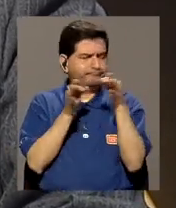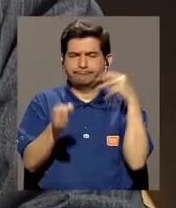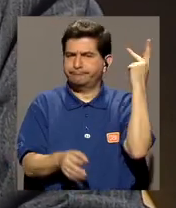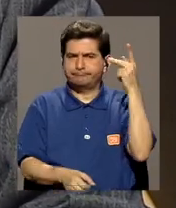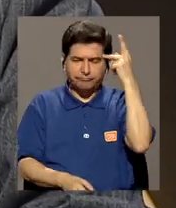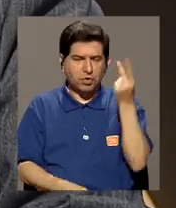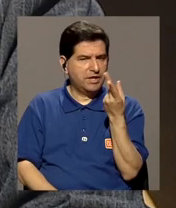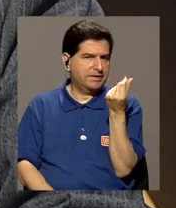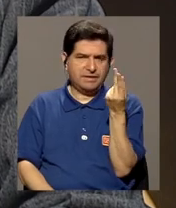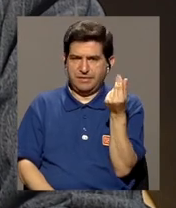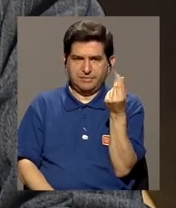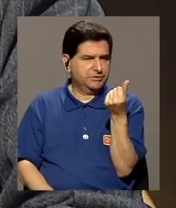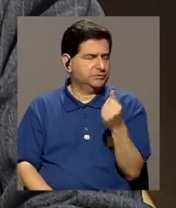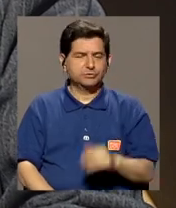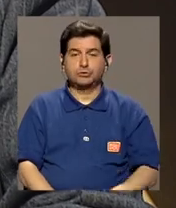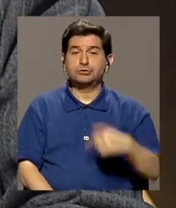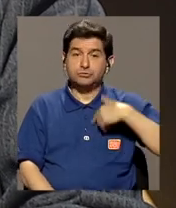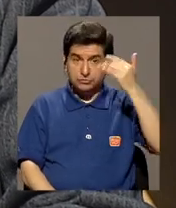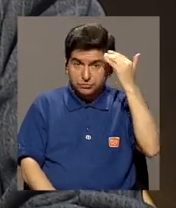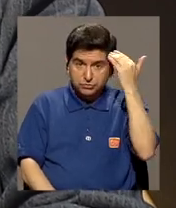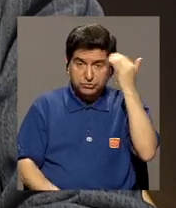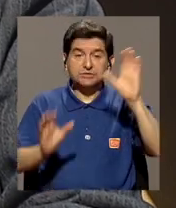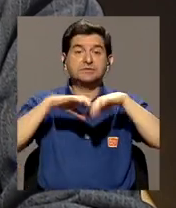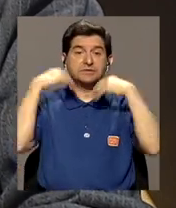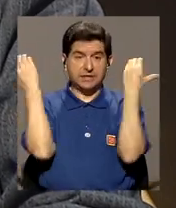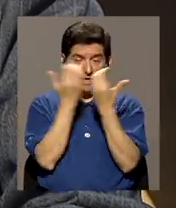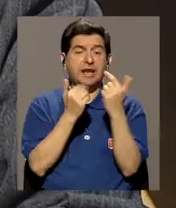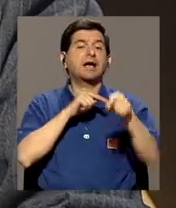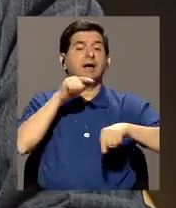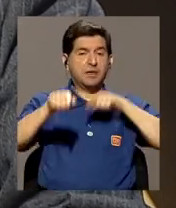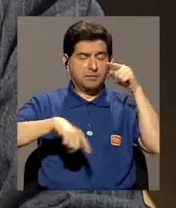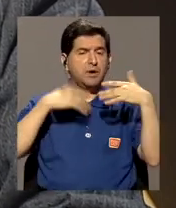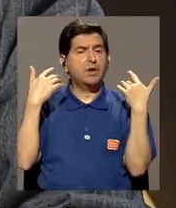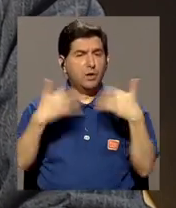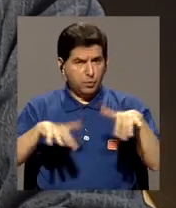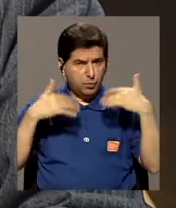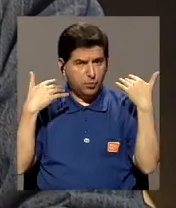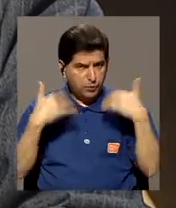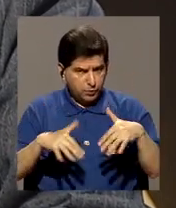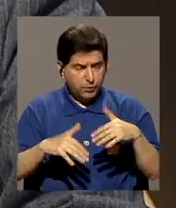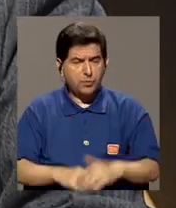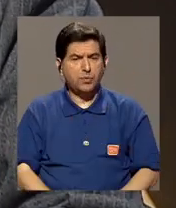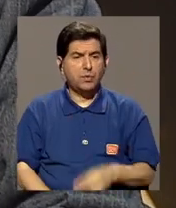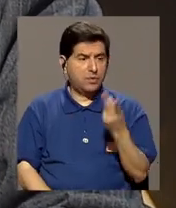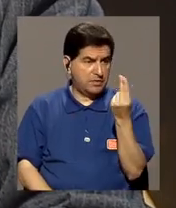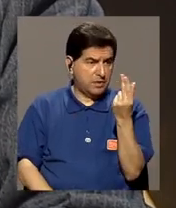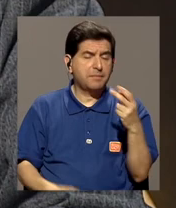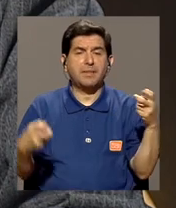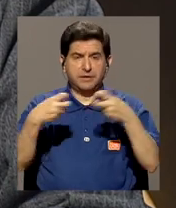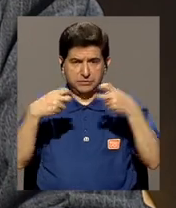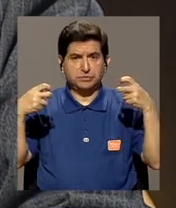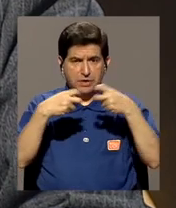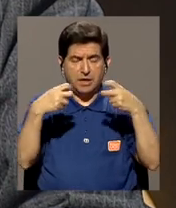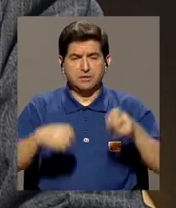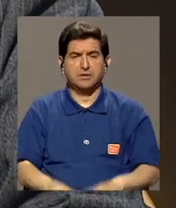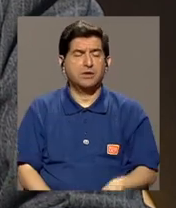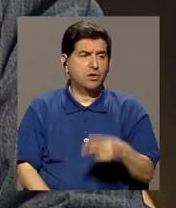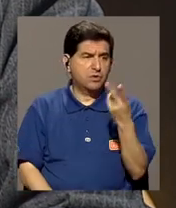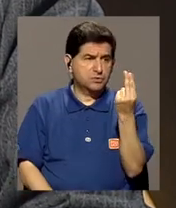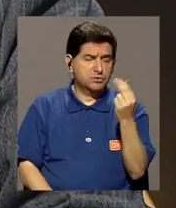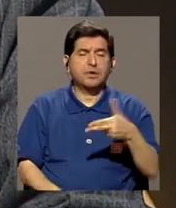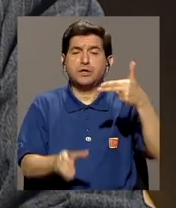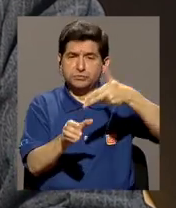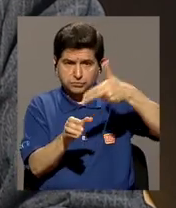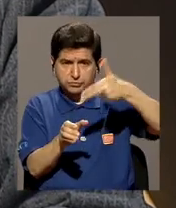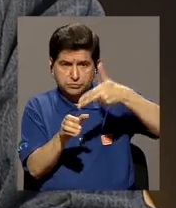política de precios yo sé que la cámara ha sido muy crítica digamos de los precios de la electricidad de los precios de los